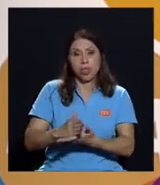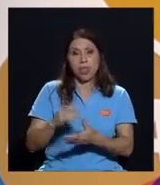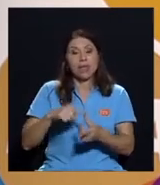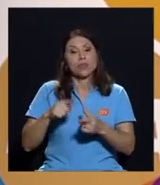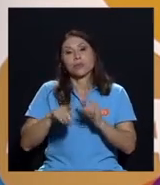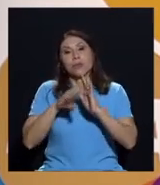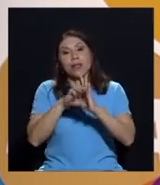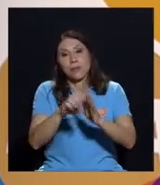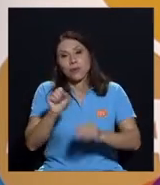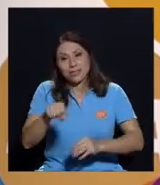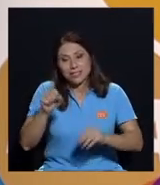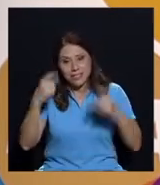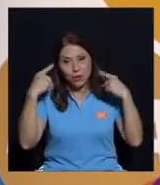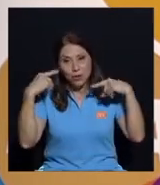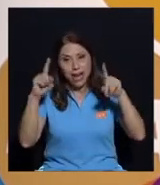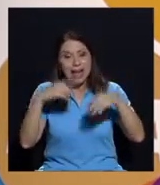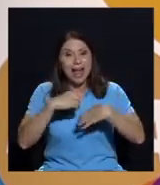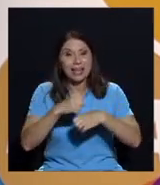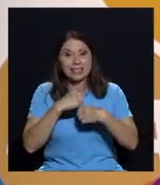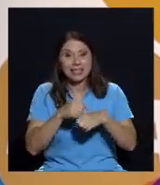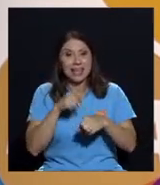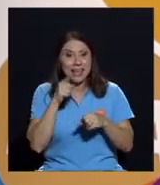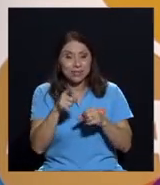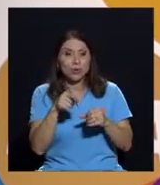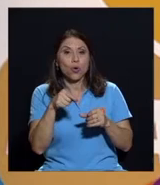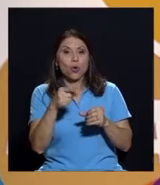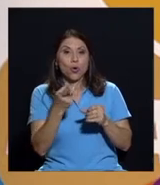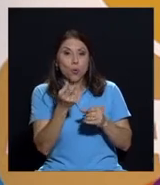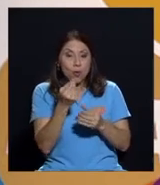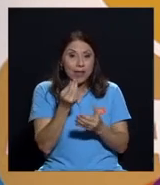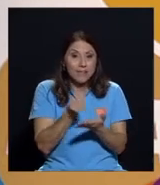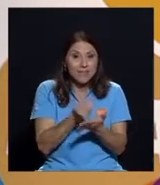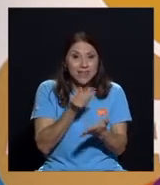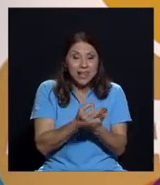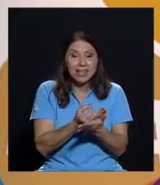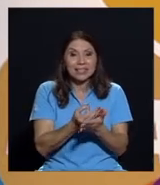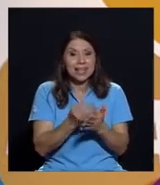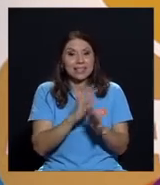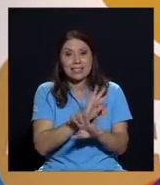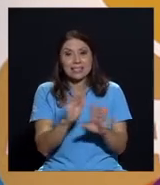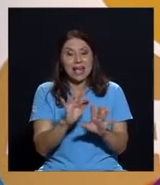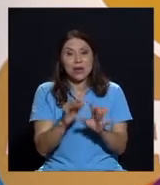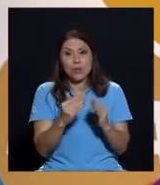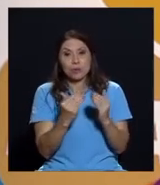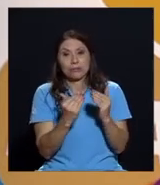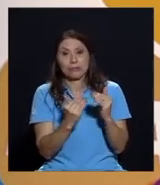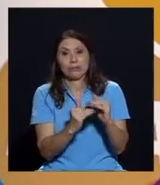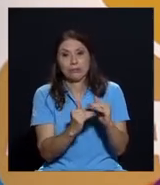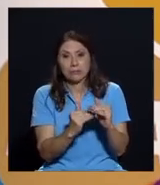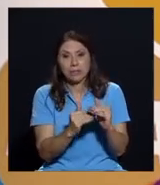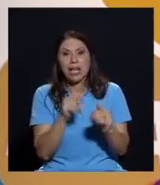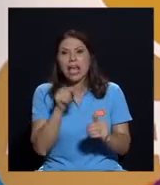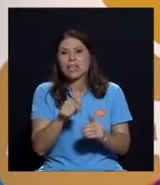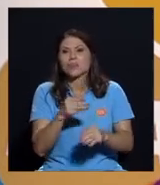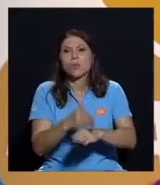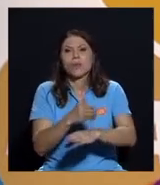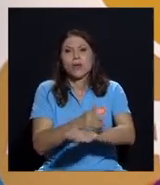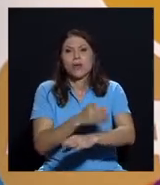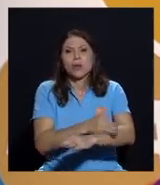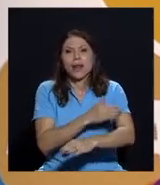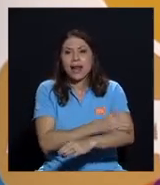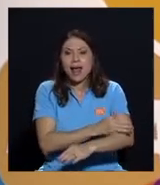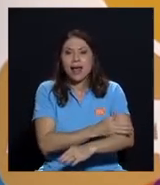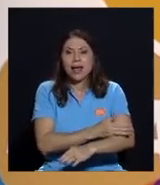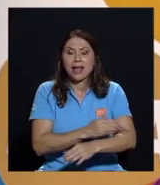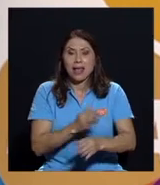recorte y digamos que así estabilizamos las finanzas públicas eso en que hubiera mejorado o eso en que mejorará el